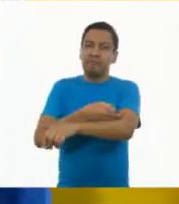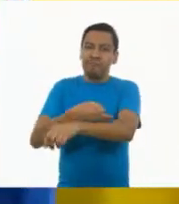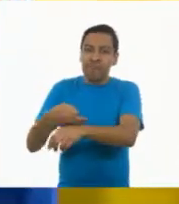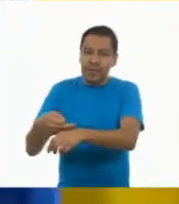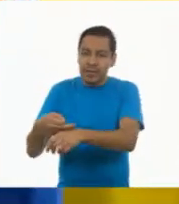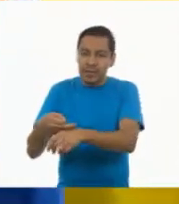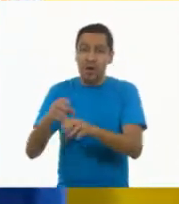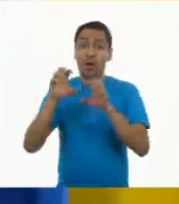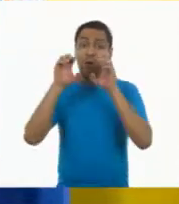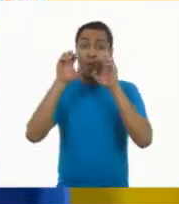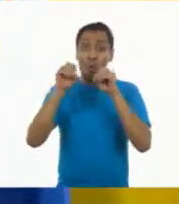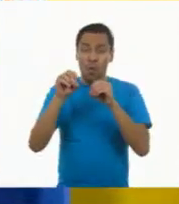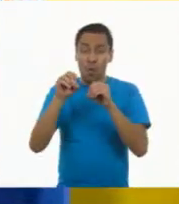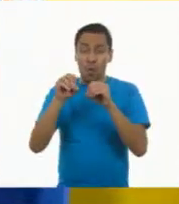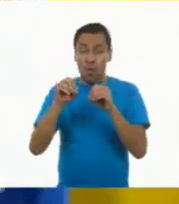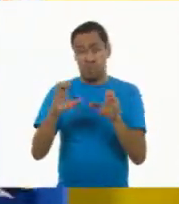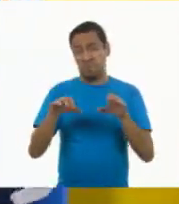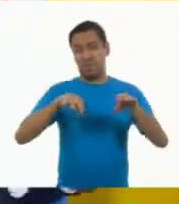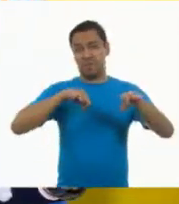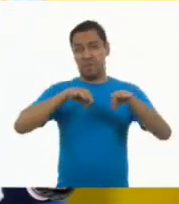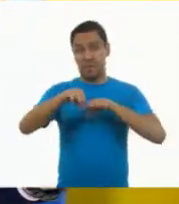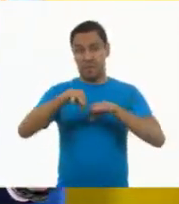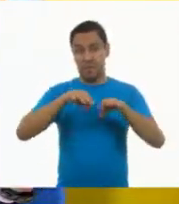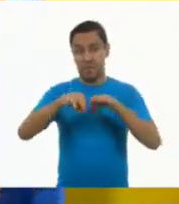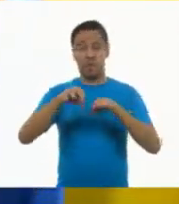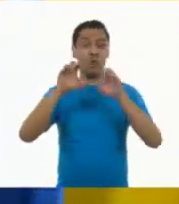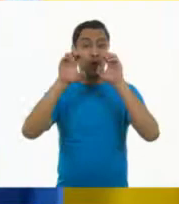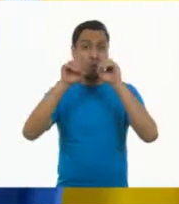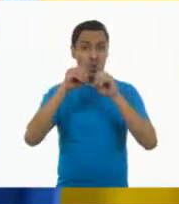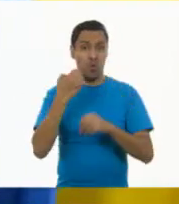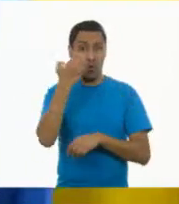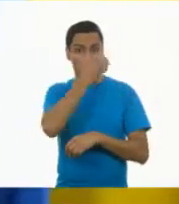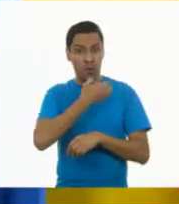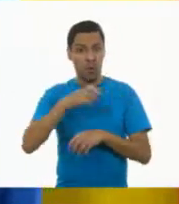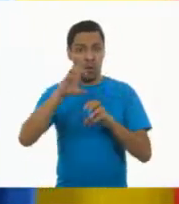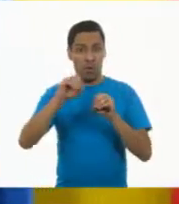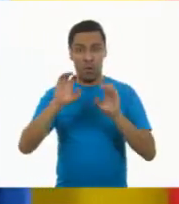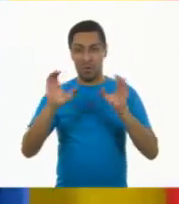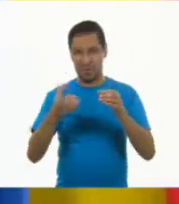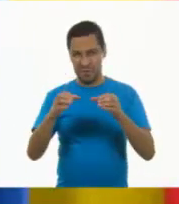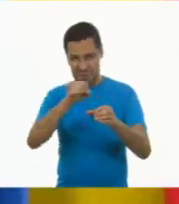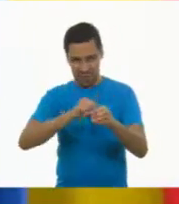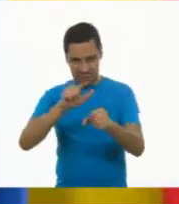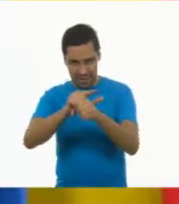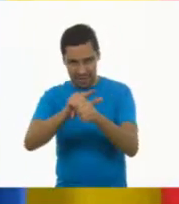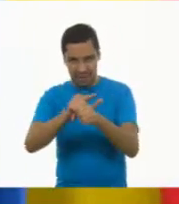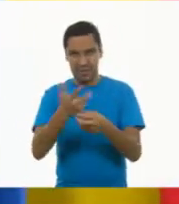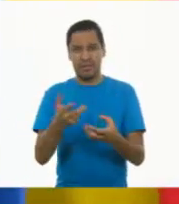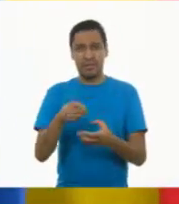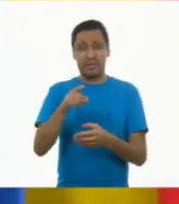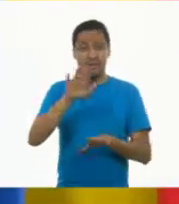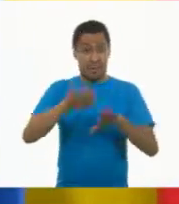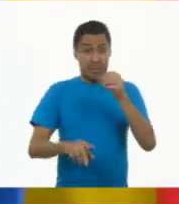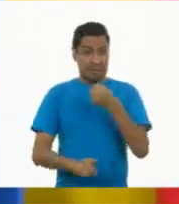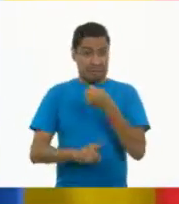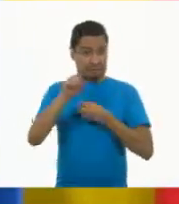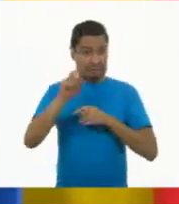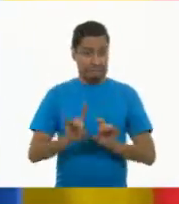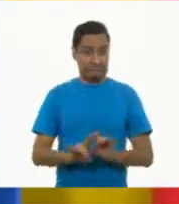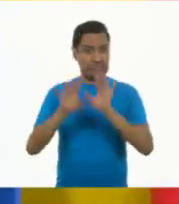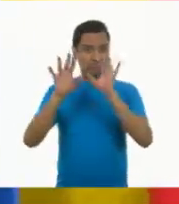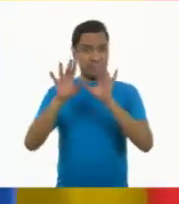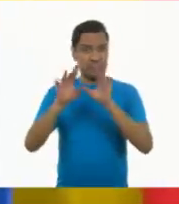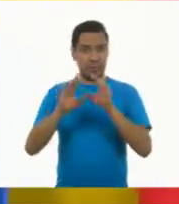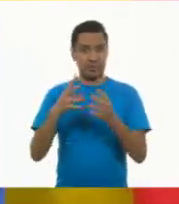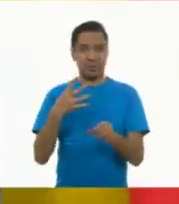familia, o en el ámbito laboral, o en la escuela, o el comunitario o social, si se tienen problemas, se pueden